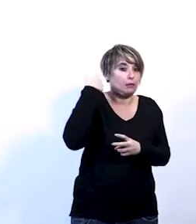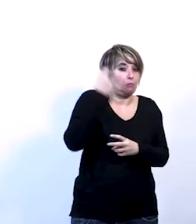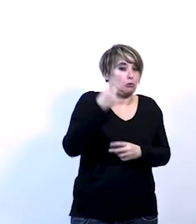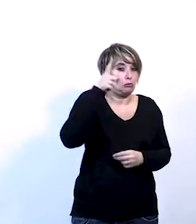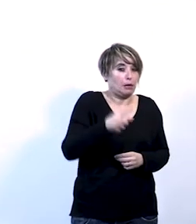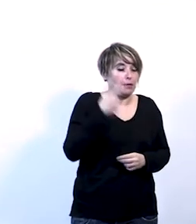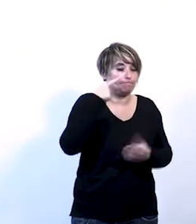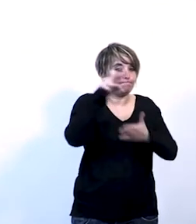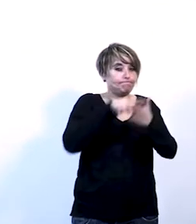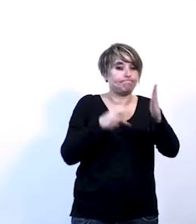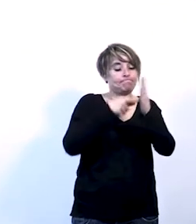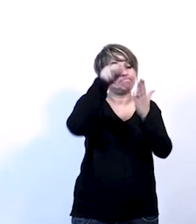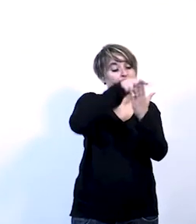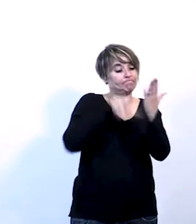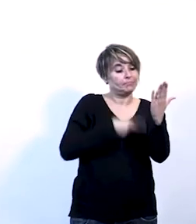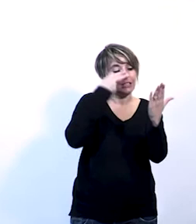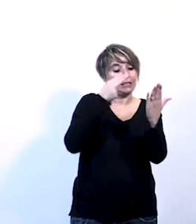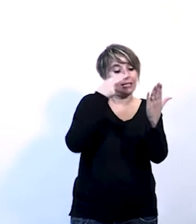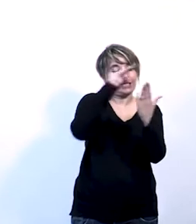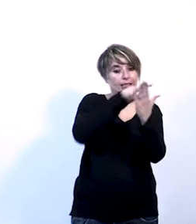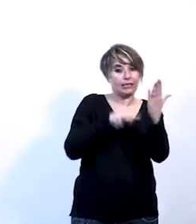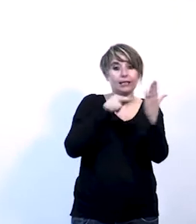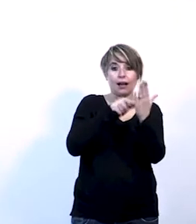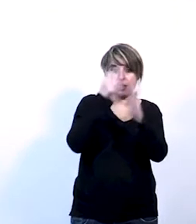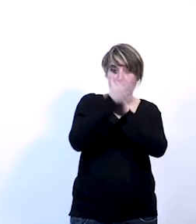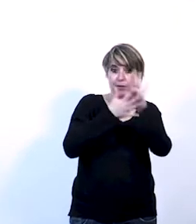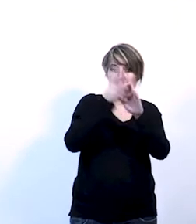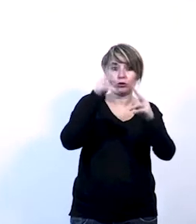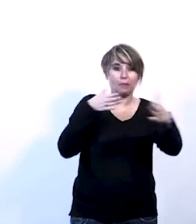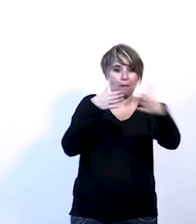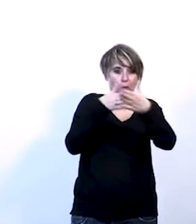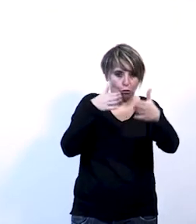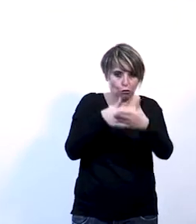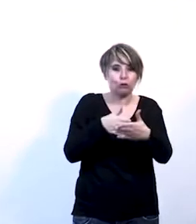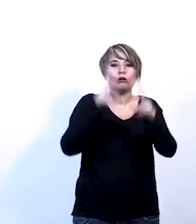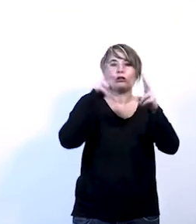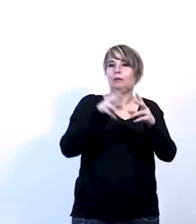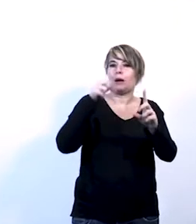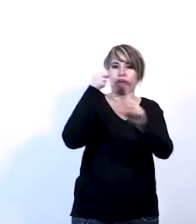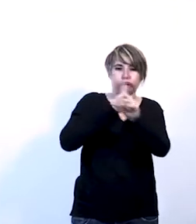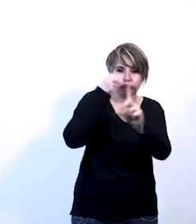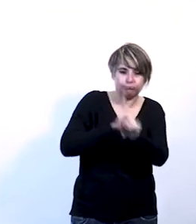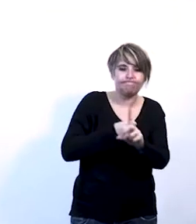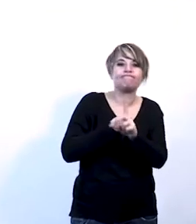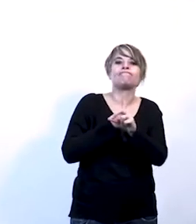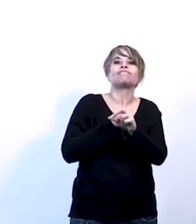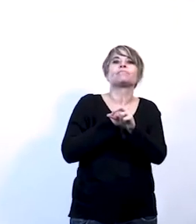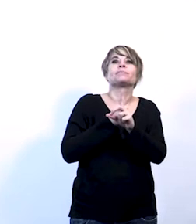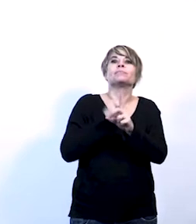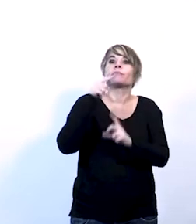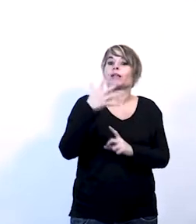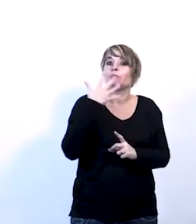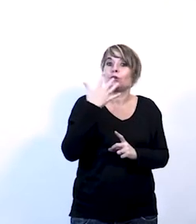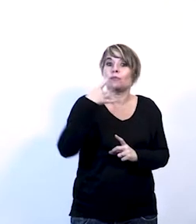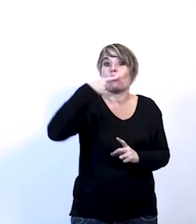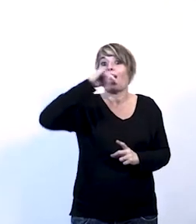había leído un artículo muy interesante de que hablábamos antes del bloqueo, ¿no? y del boicot y más. Lo que, por ejemplo, a